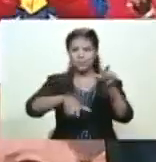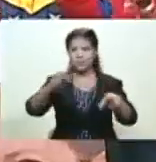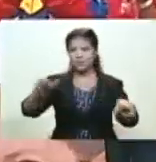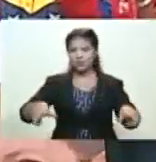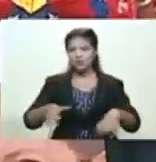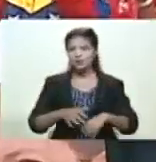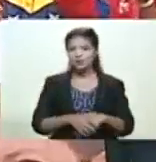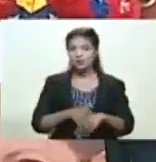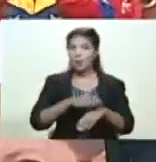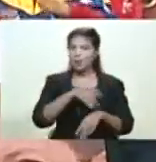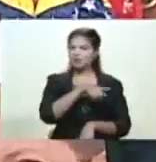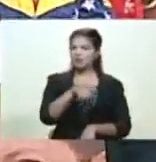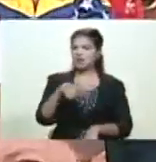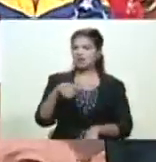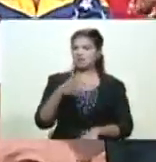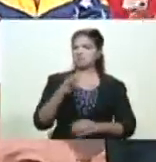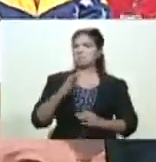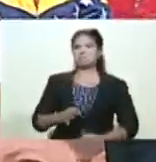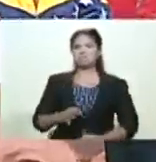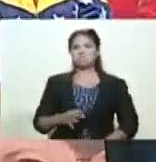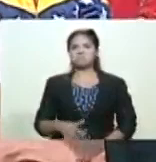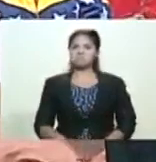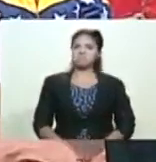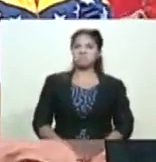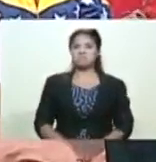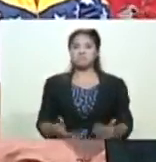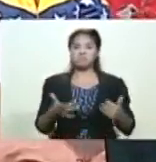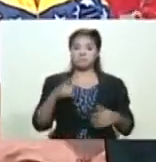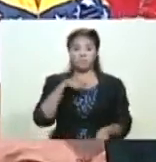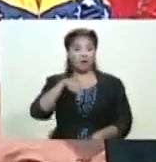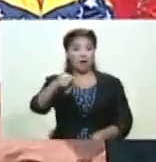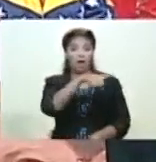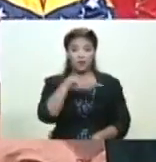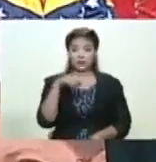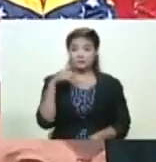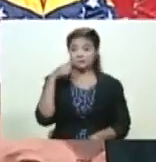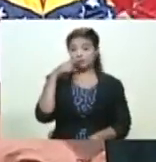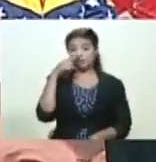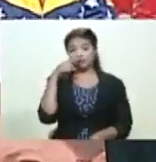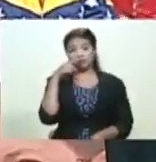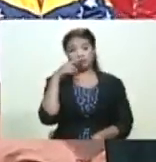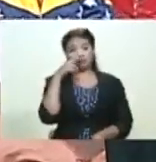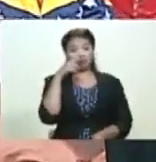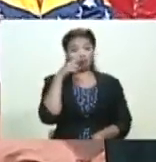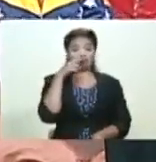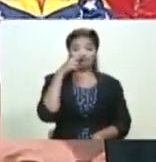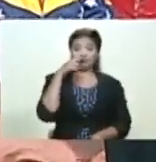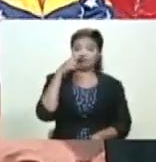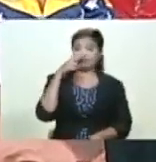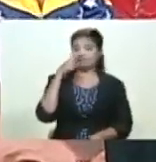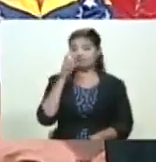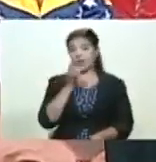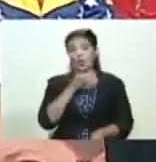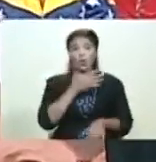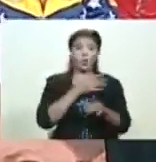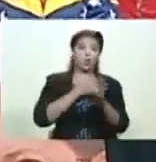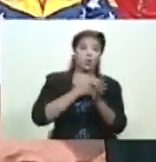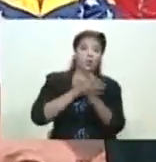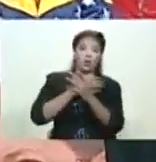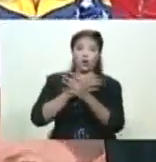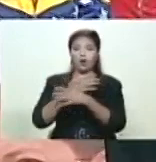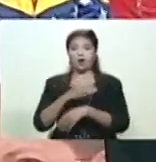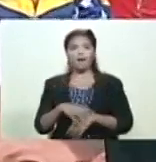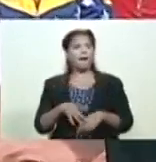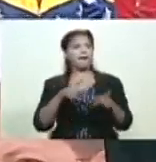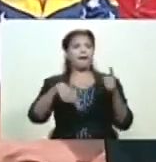Porque ellos se confían que ellos son de la alcurnia. Ellos se confían que